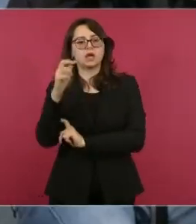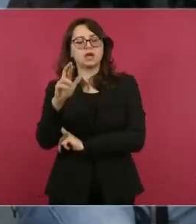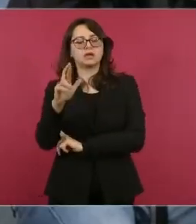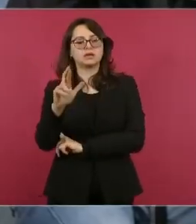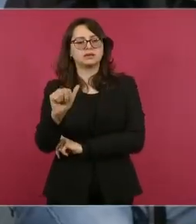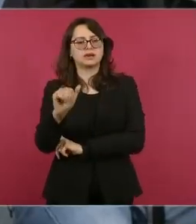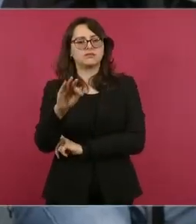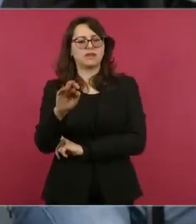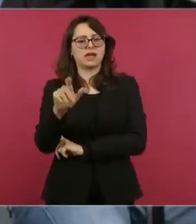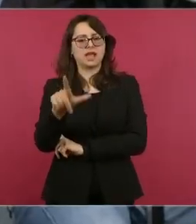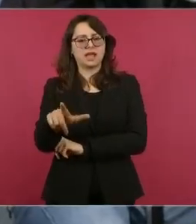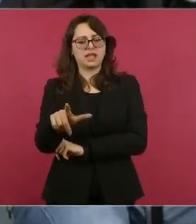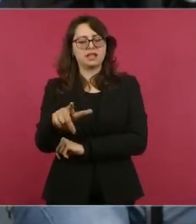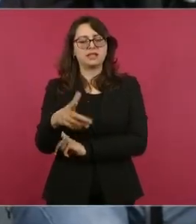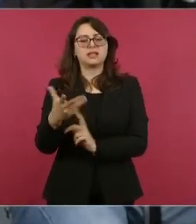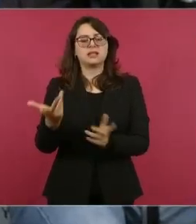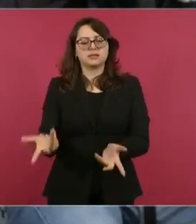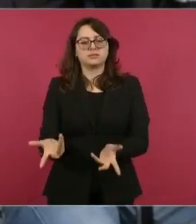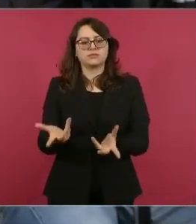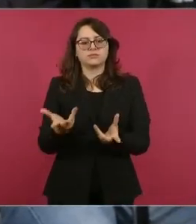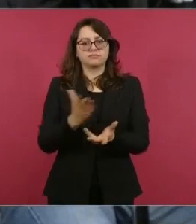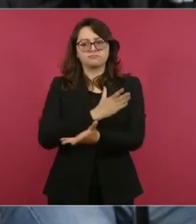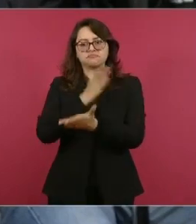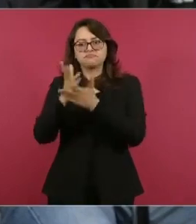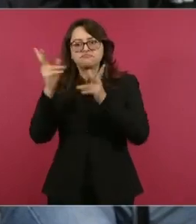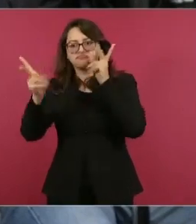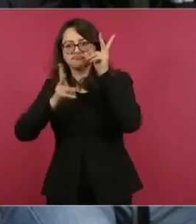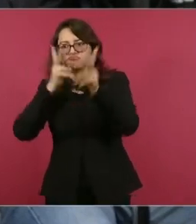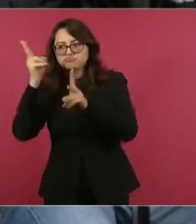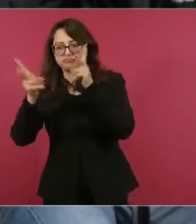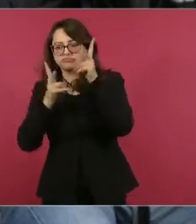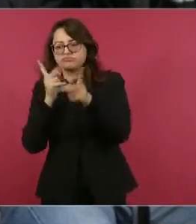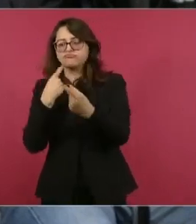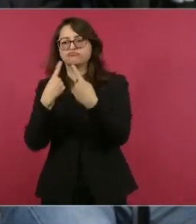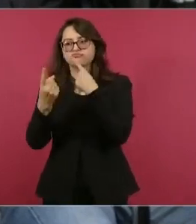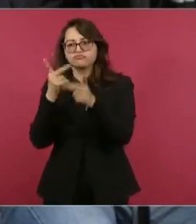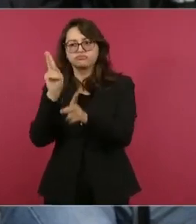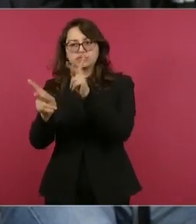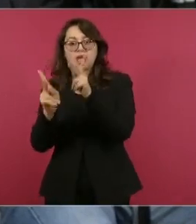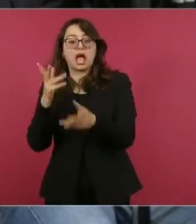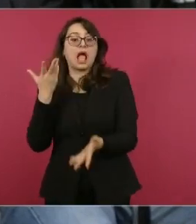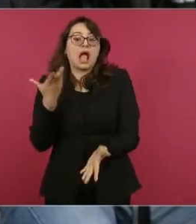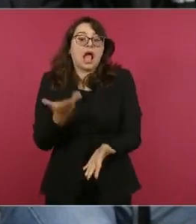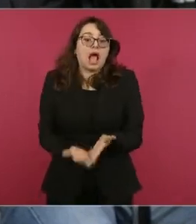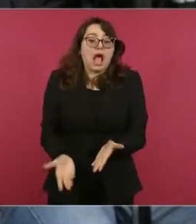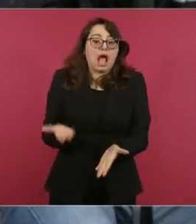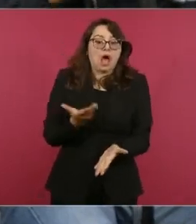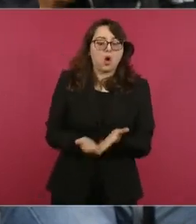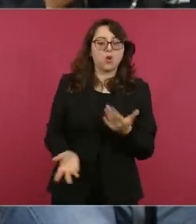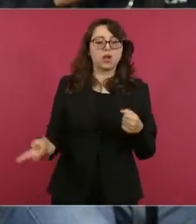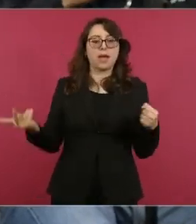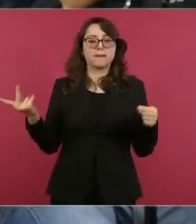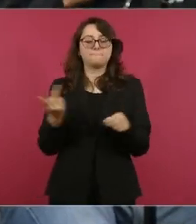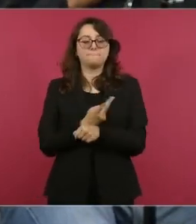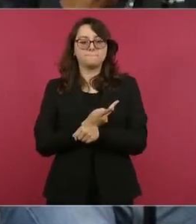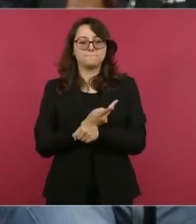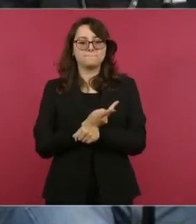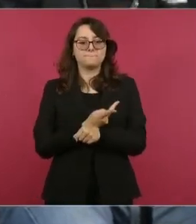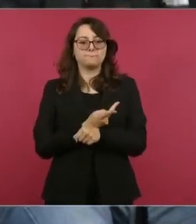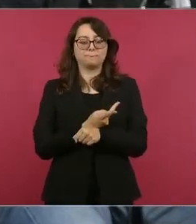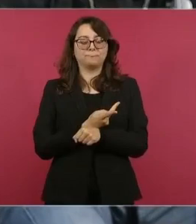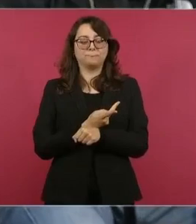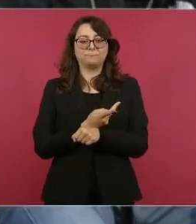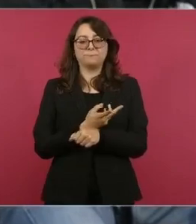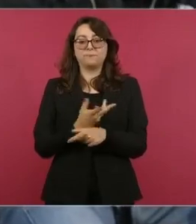ingeniero Cárdenas. ¿Cree que en la recta final de su mandato no haya condiciones para la vía armada como ocurrió